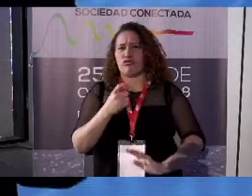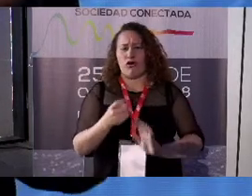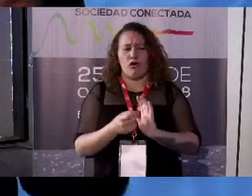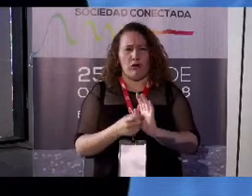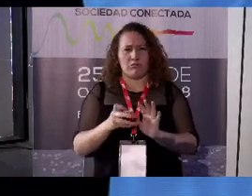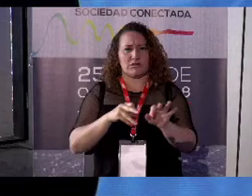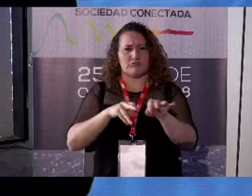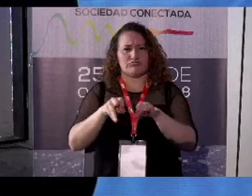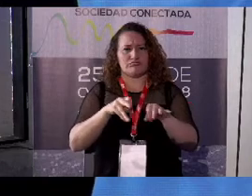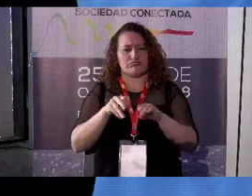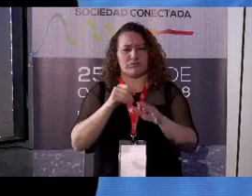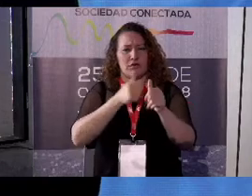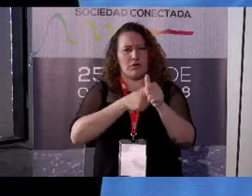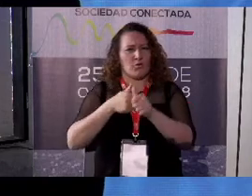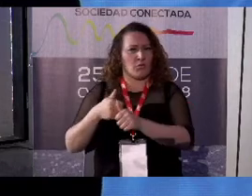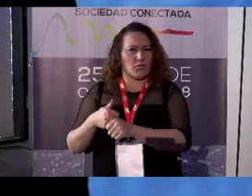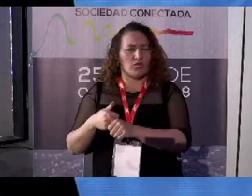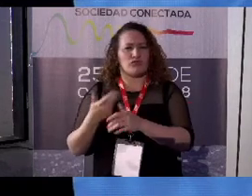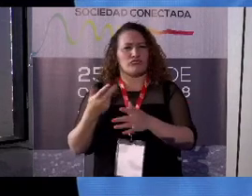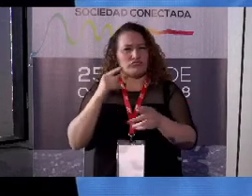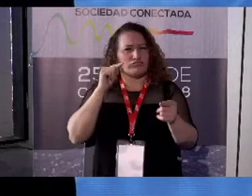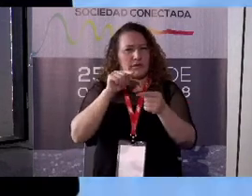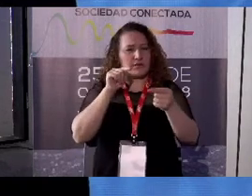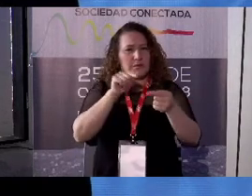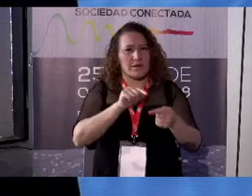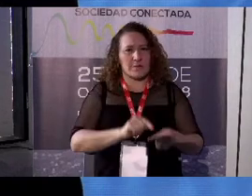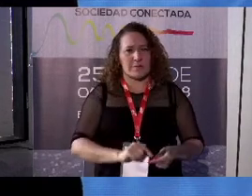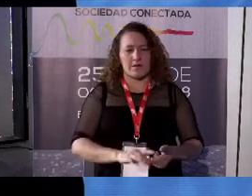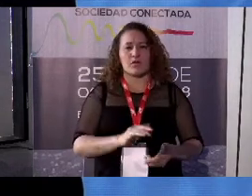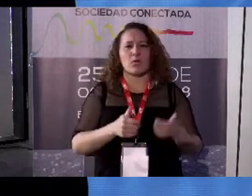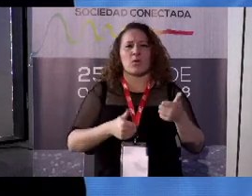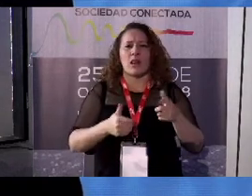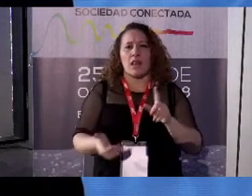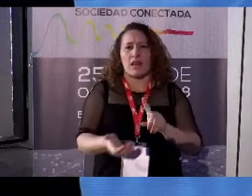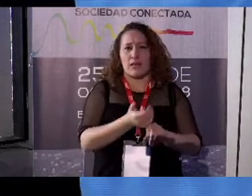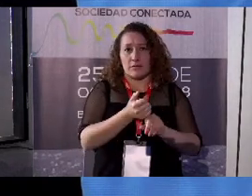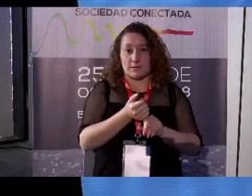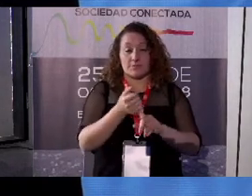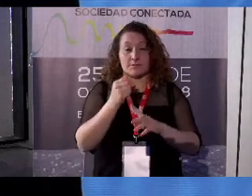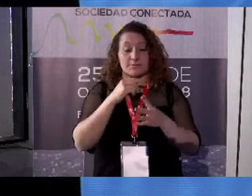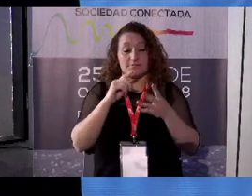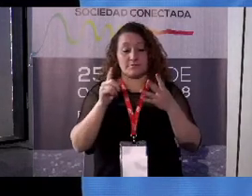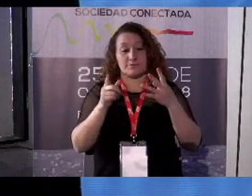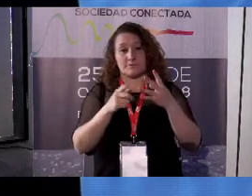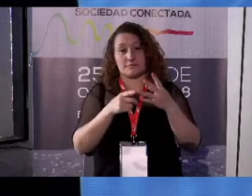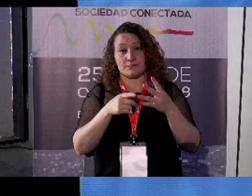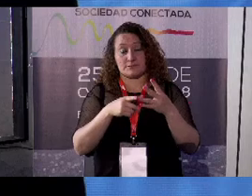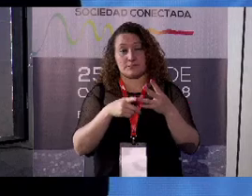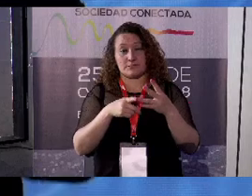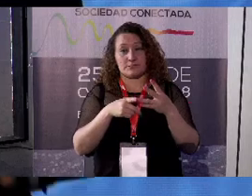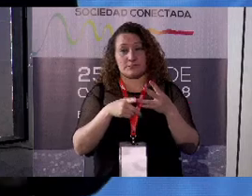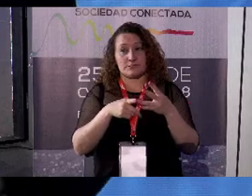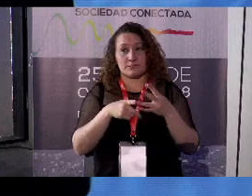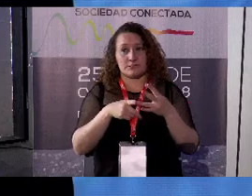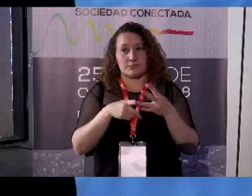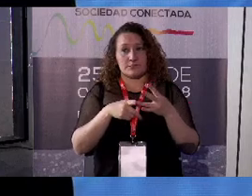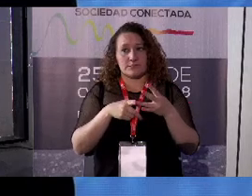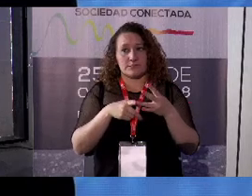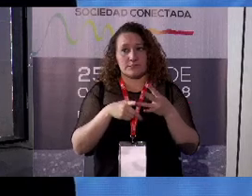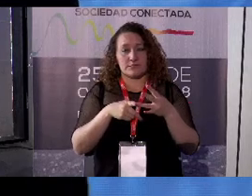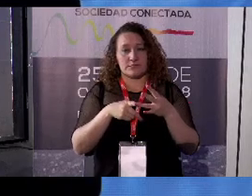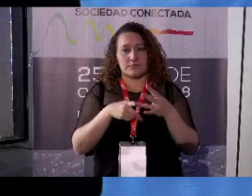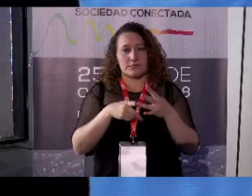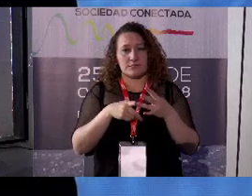de ellos y cuáles son eh las metas que tienen que alcanzarse eh la tercera parte vamos a ver ya eh en